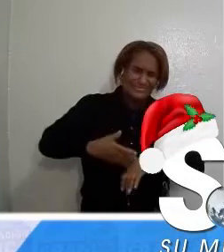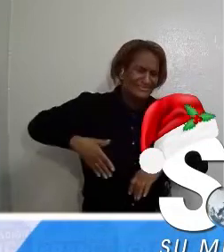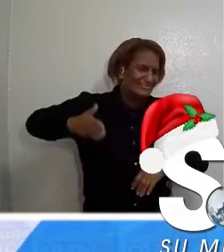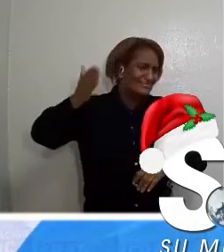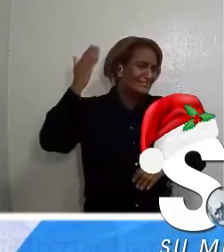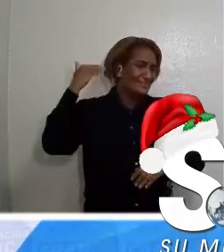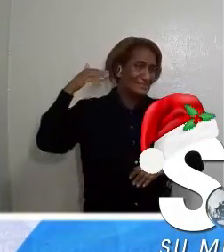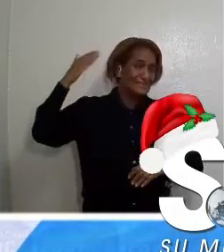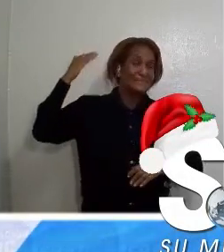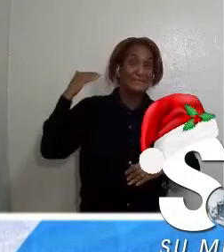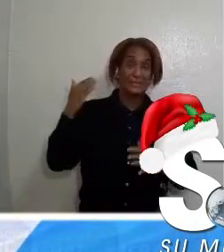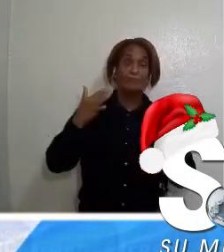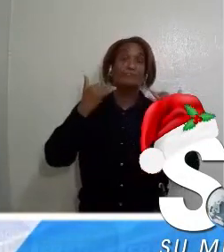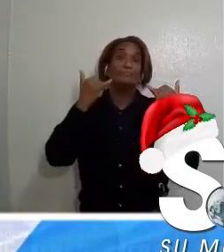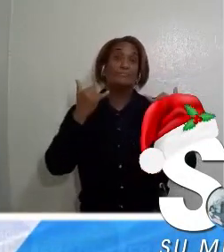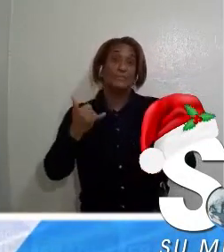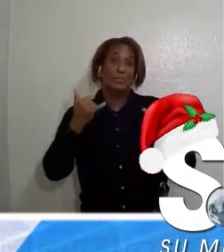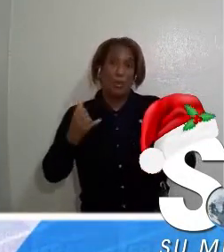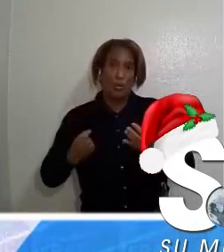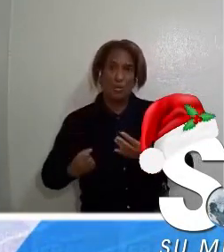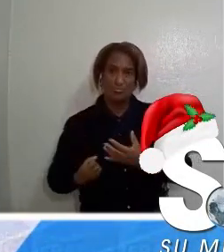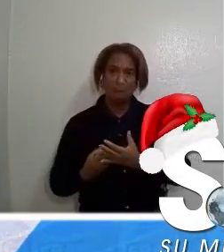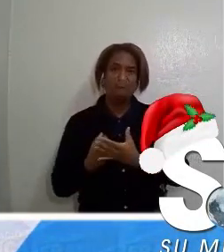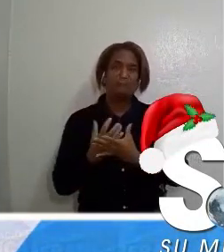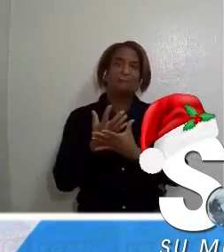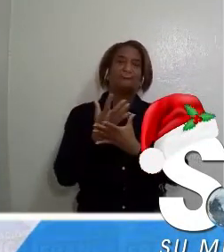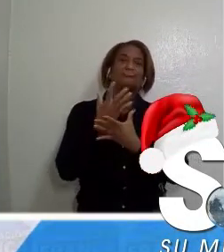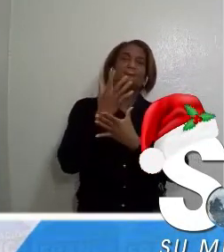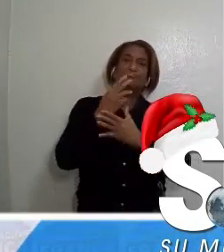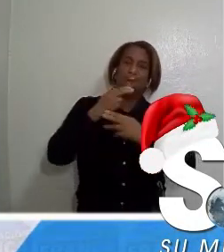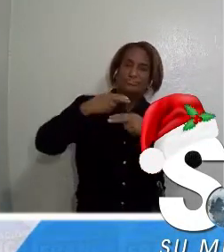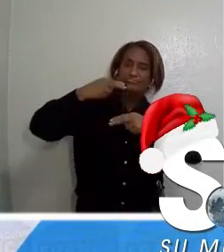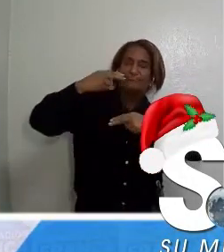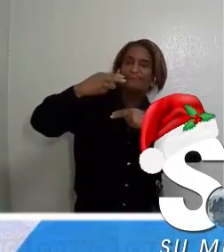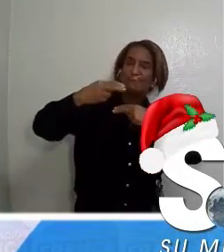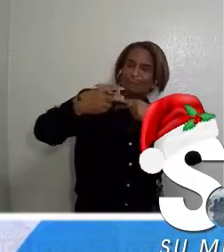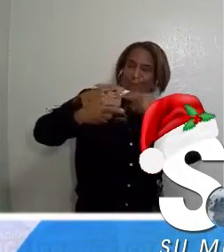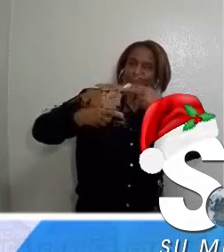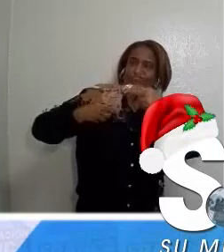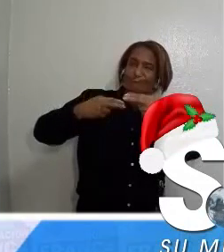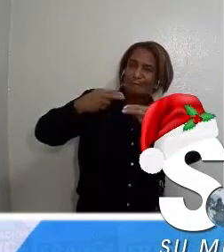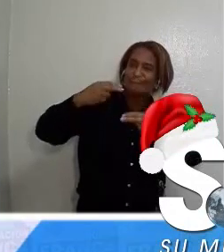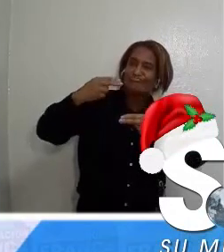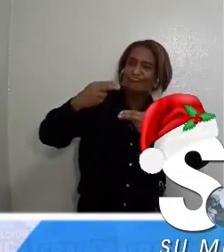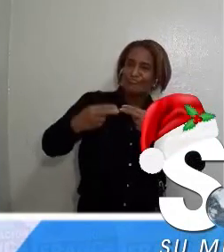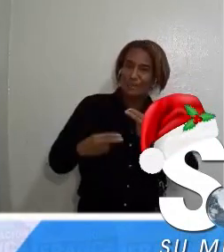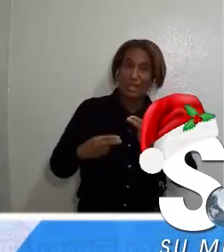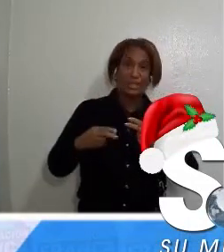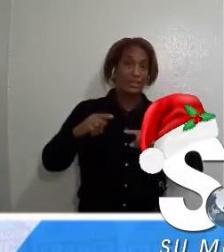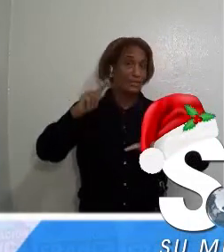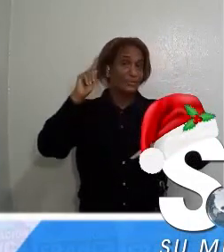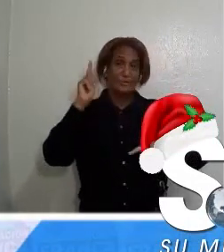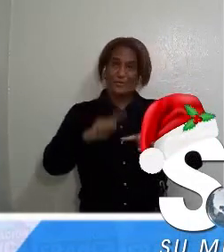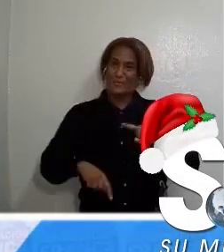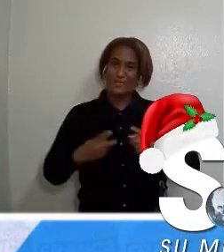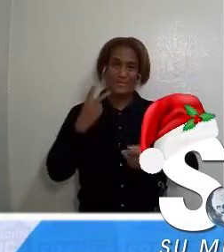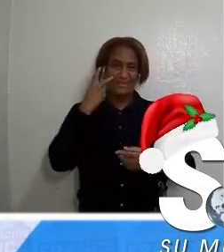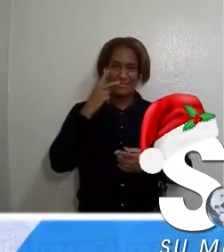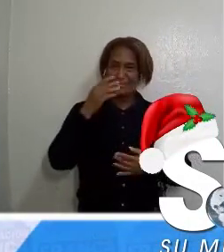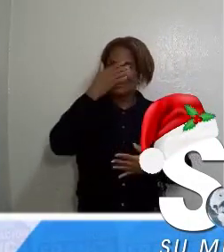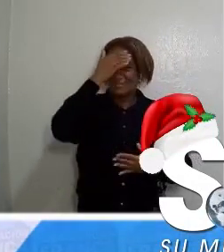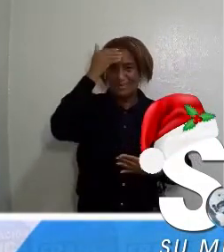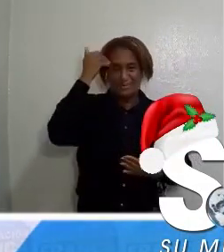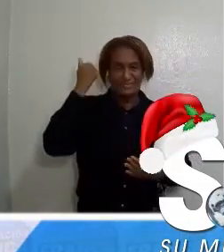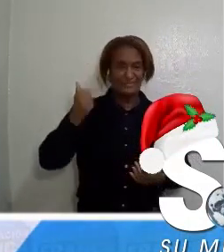no estén próximo a un proceso electoral se desarrolla este evento pero